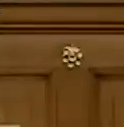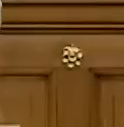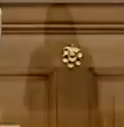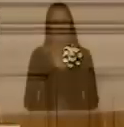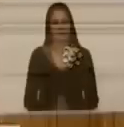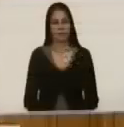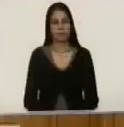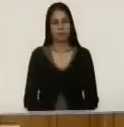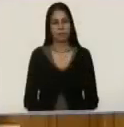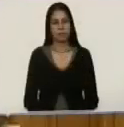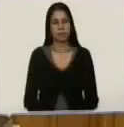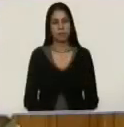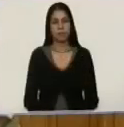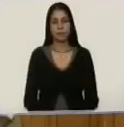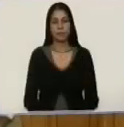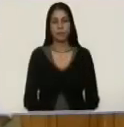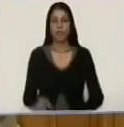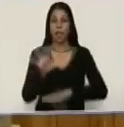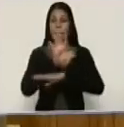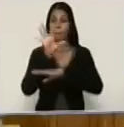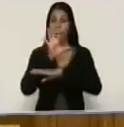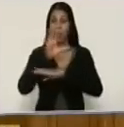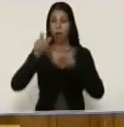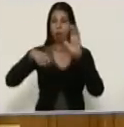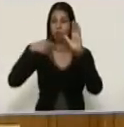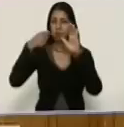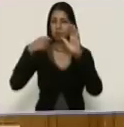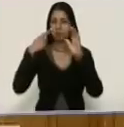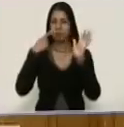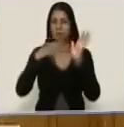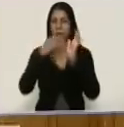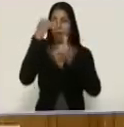Yo pongo en ese video al final, agenda oculta.